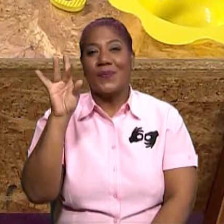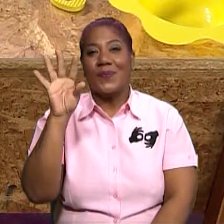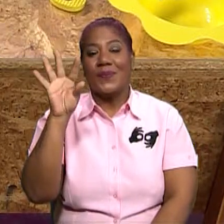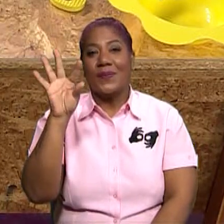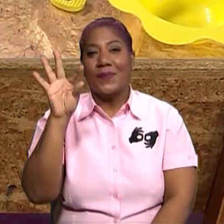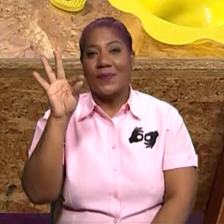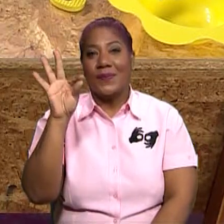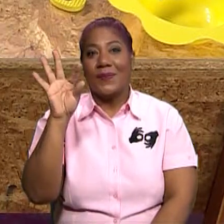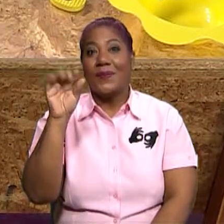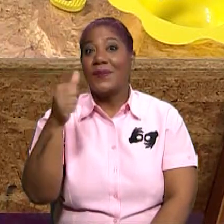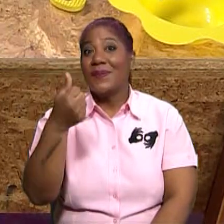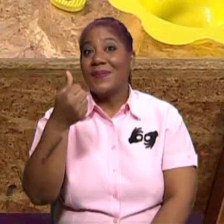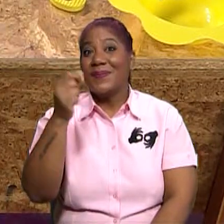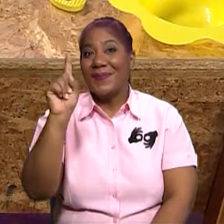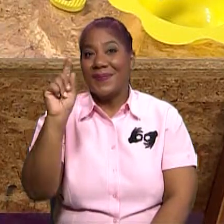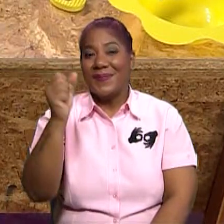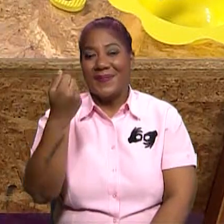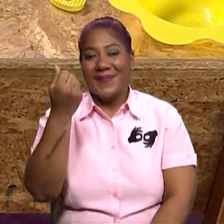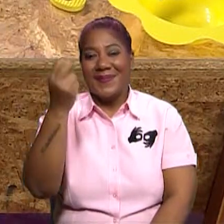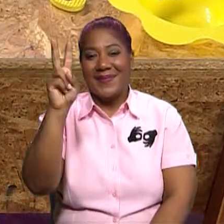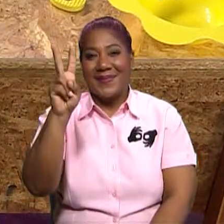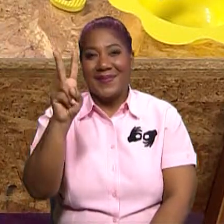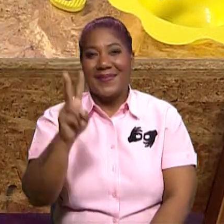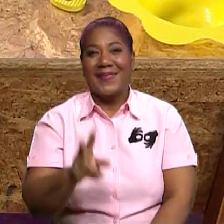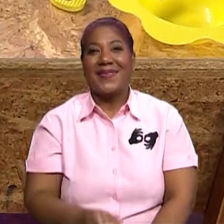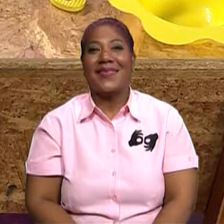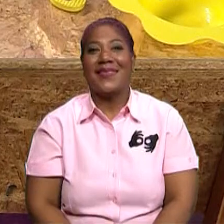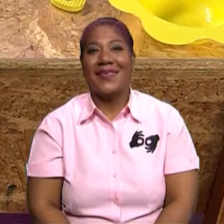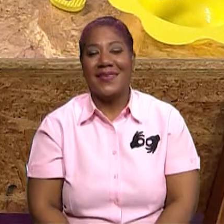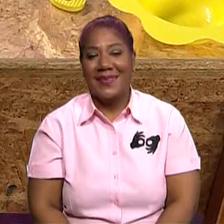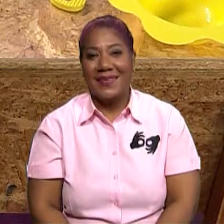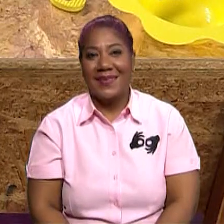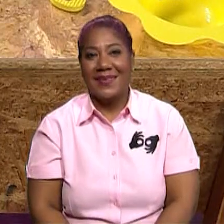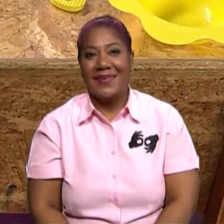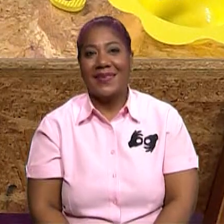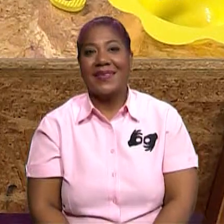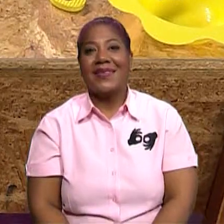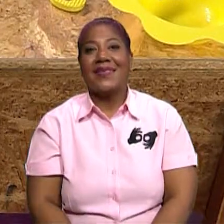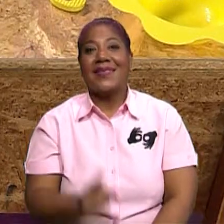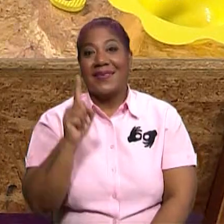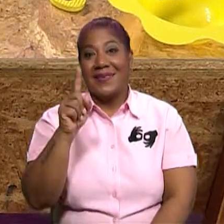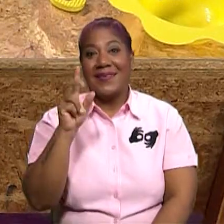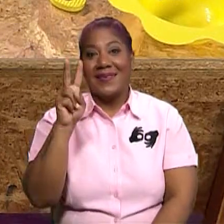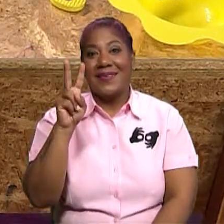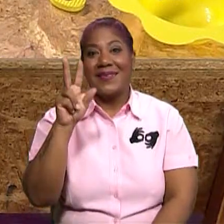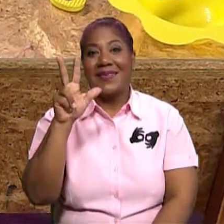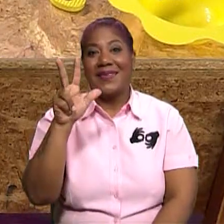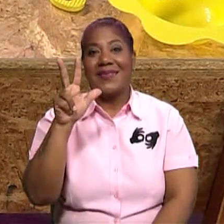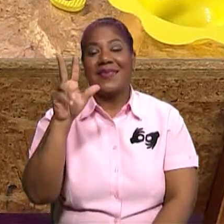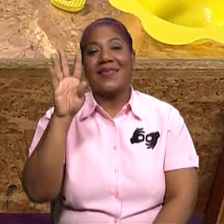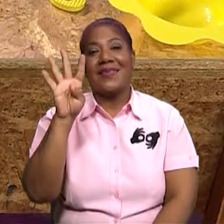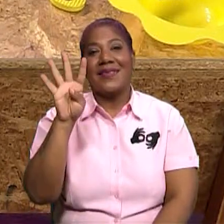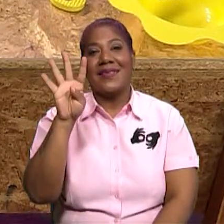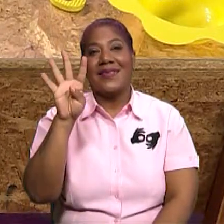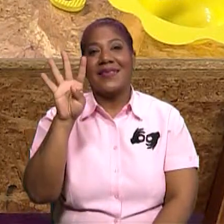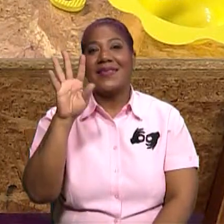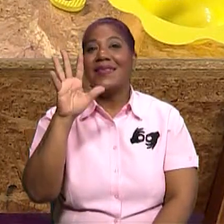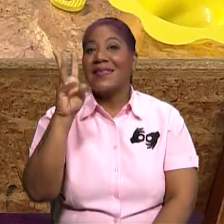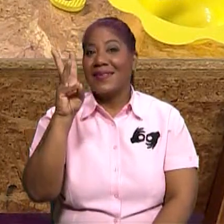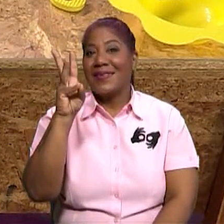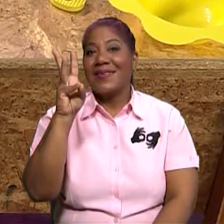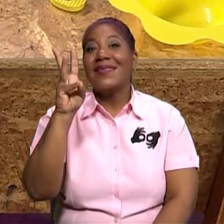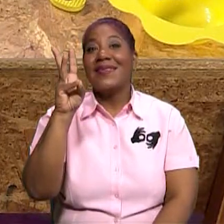8, 9, 10, 11 y 12. Vamos a contar una vez más. 1, 2, 3,